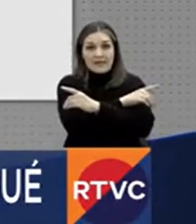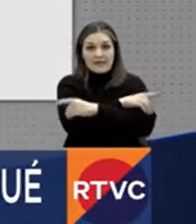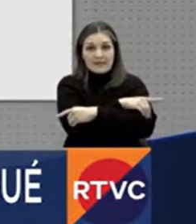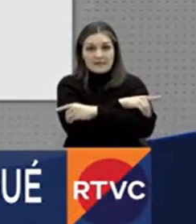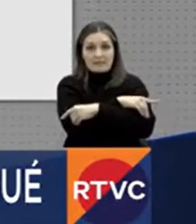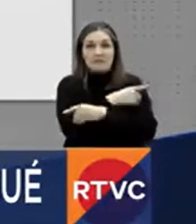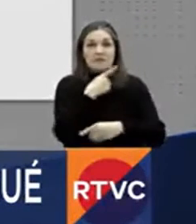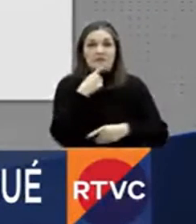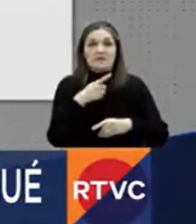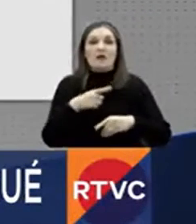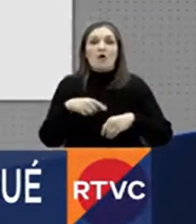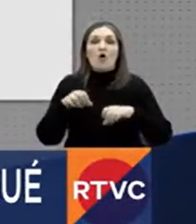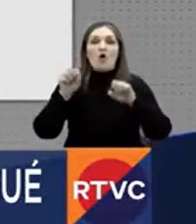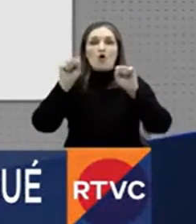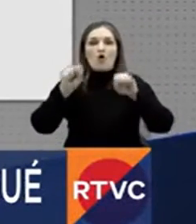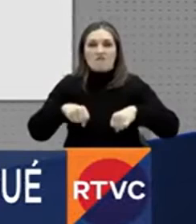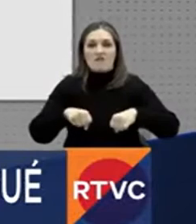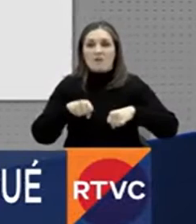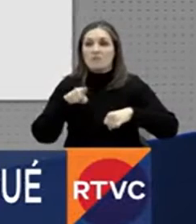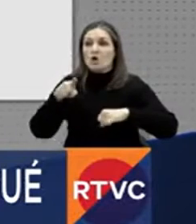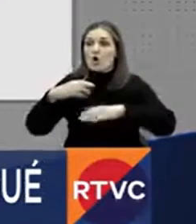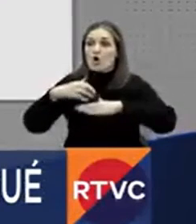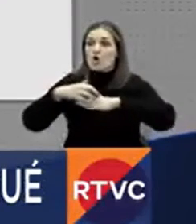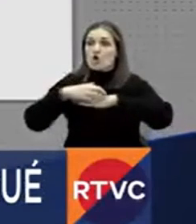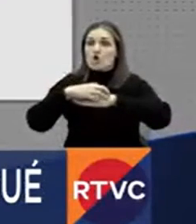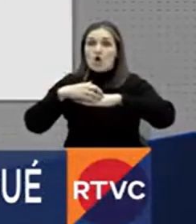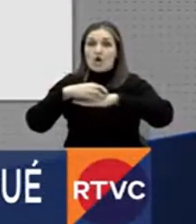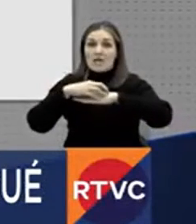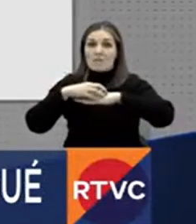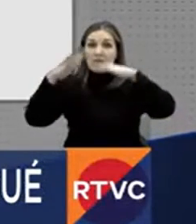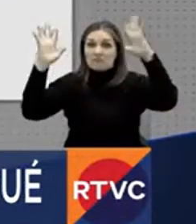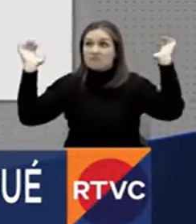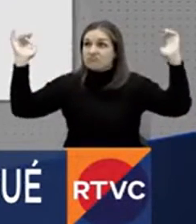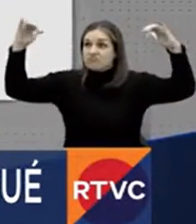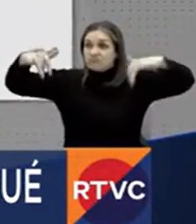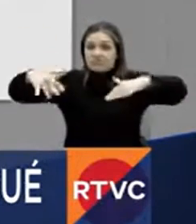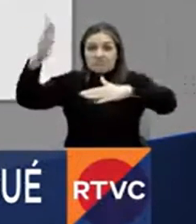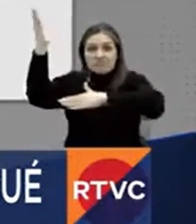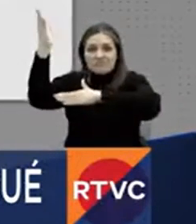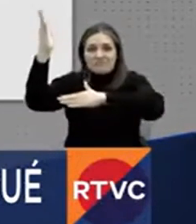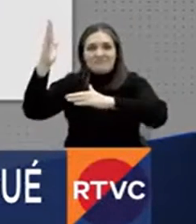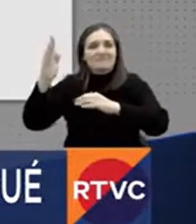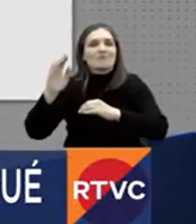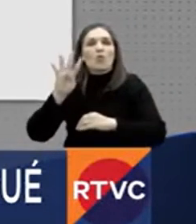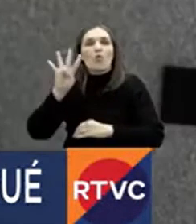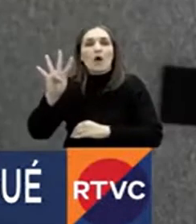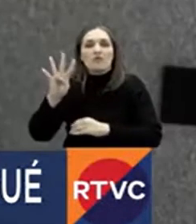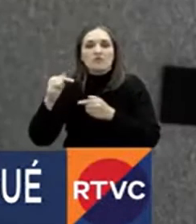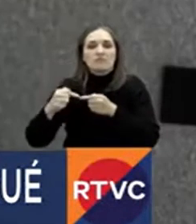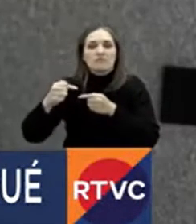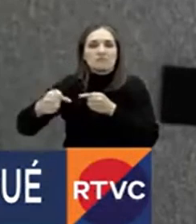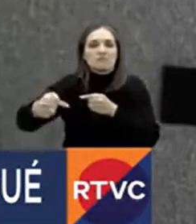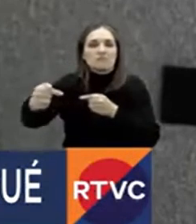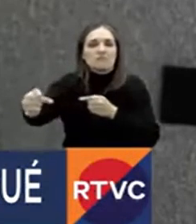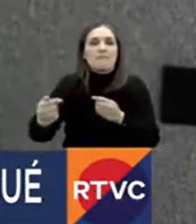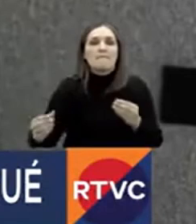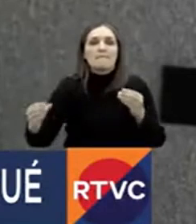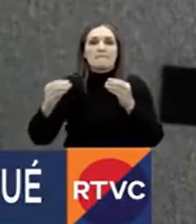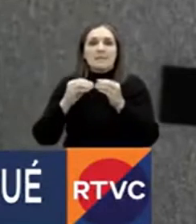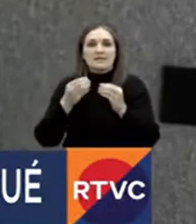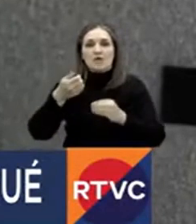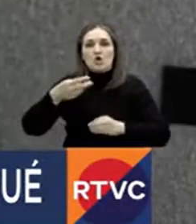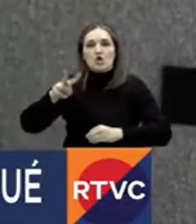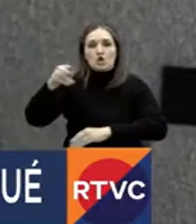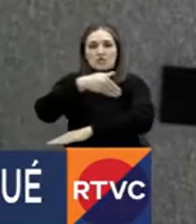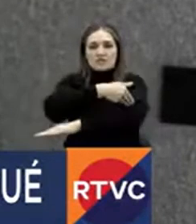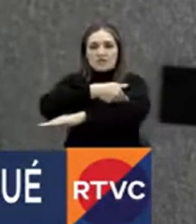4 fechas sin público para el Tolima en el estadio Manuel Murillo Toro y una multa de 12.760.000 pesos. Medida correcta para el